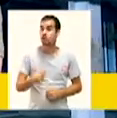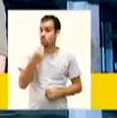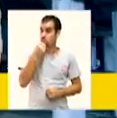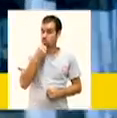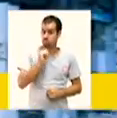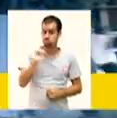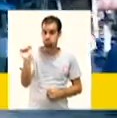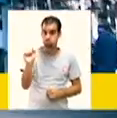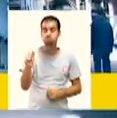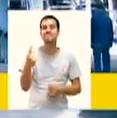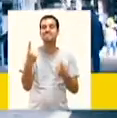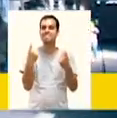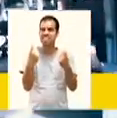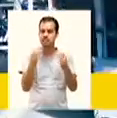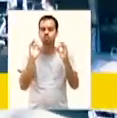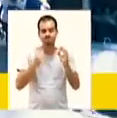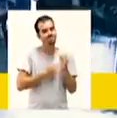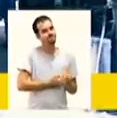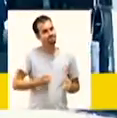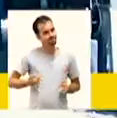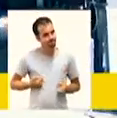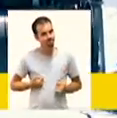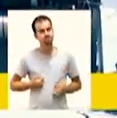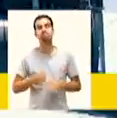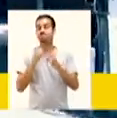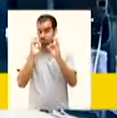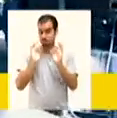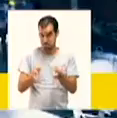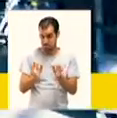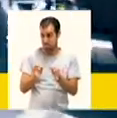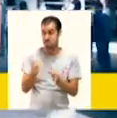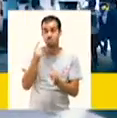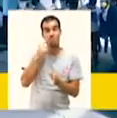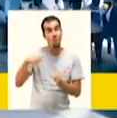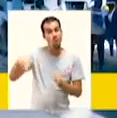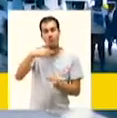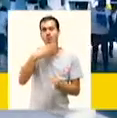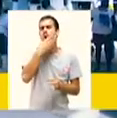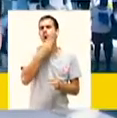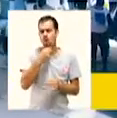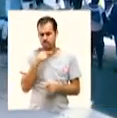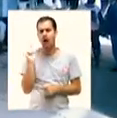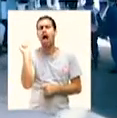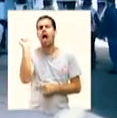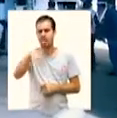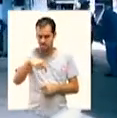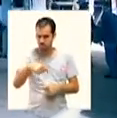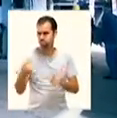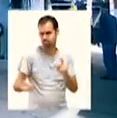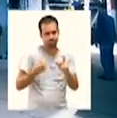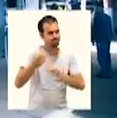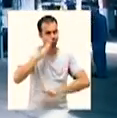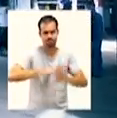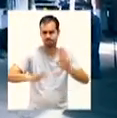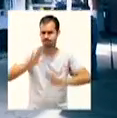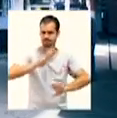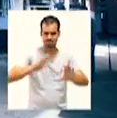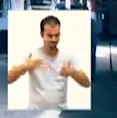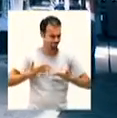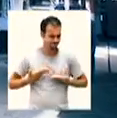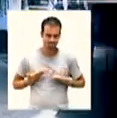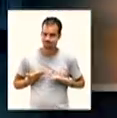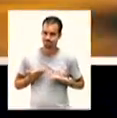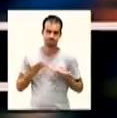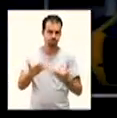senda del sacrificio. Y es por esa razón que nuestra juventud se encuentra ahí, a pie de lucha. Porque donde el corazón se inclina, el pie